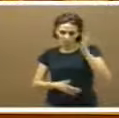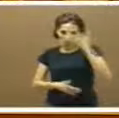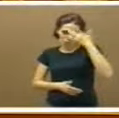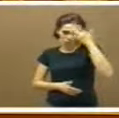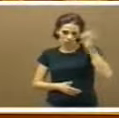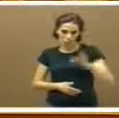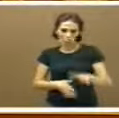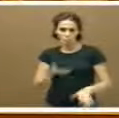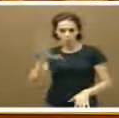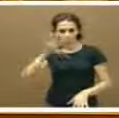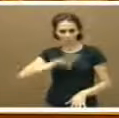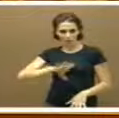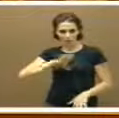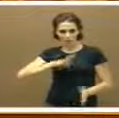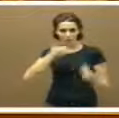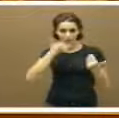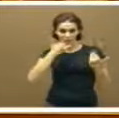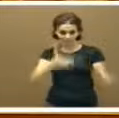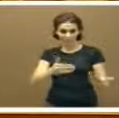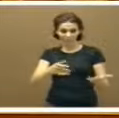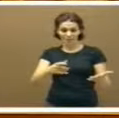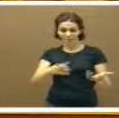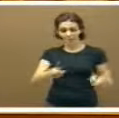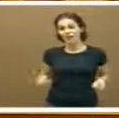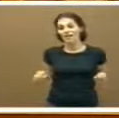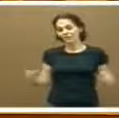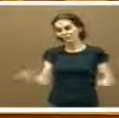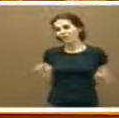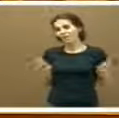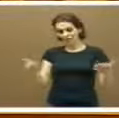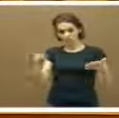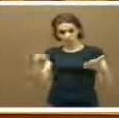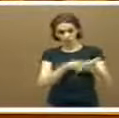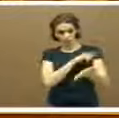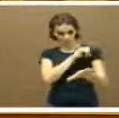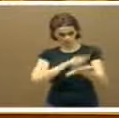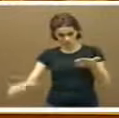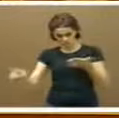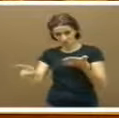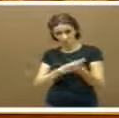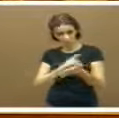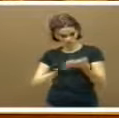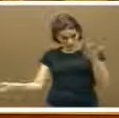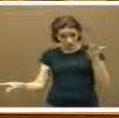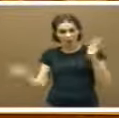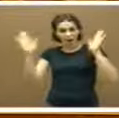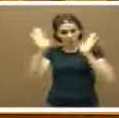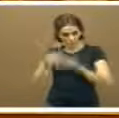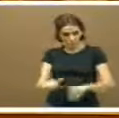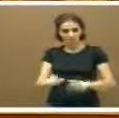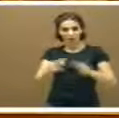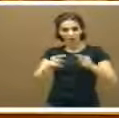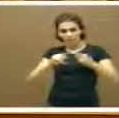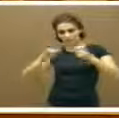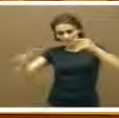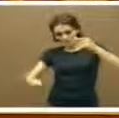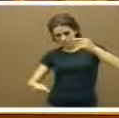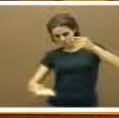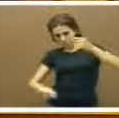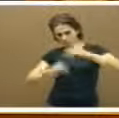gracias a la eliminación de esos gastos, señor consejero, se ha conseguido también el cumplimiento de los